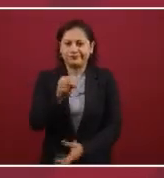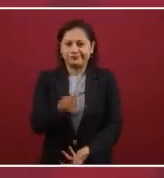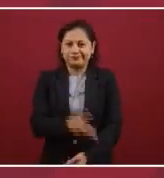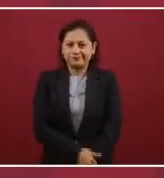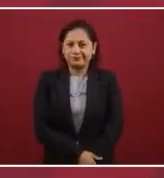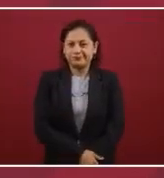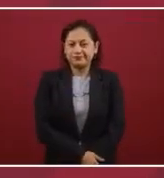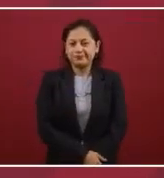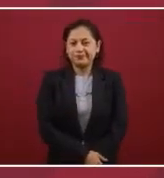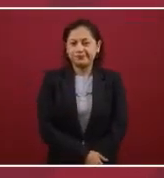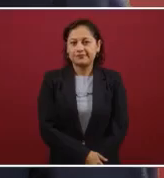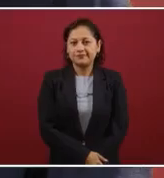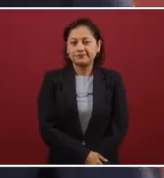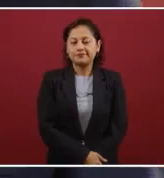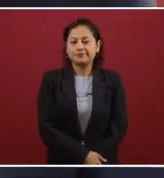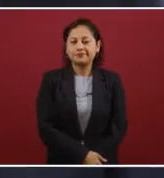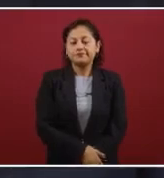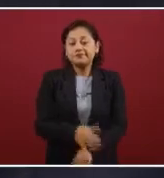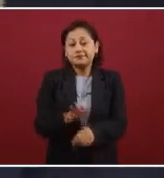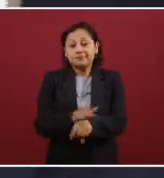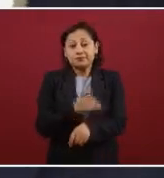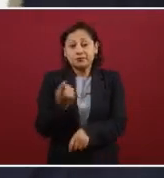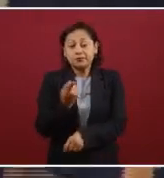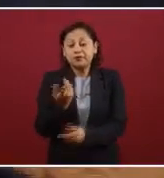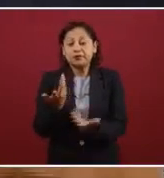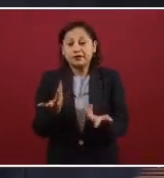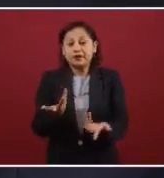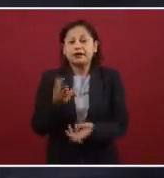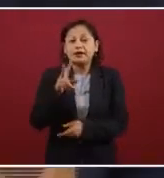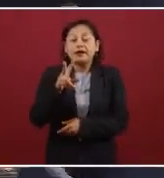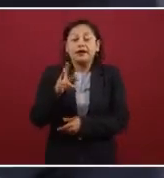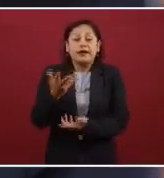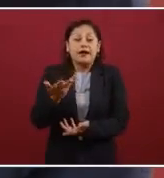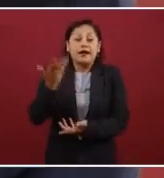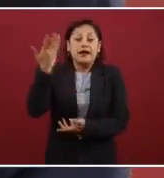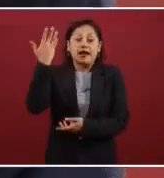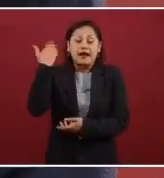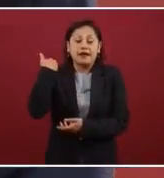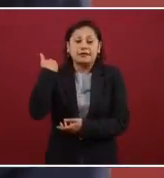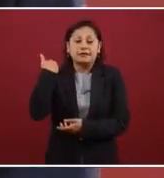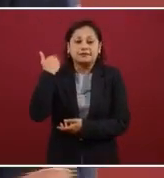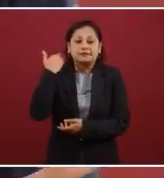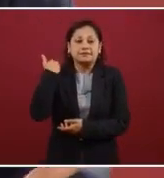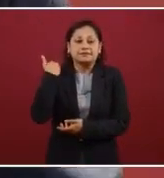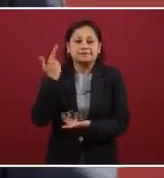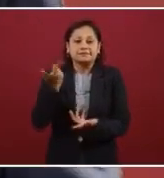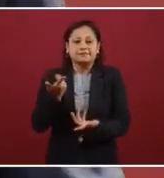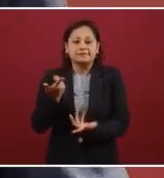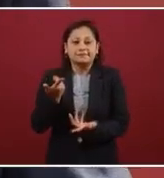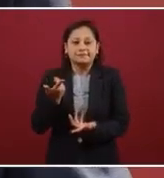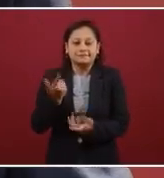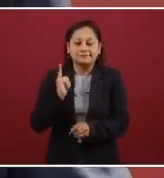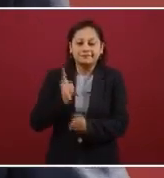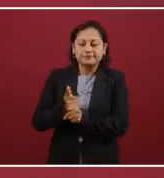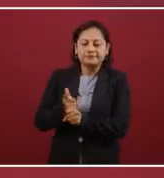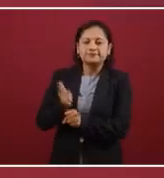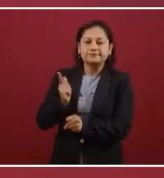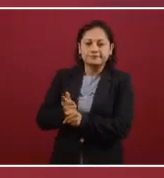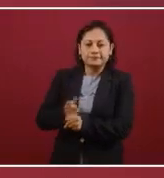porque a veces era conseguir un contrato. Hay casos